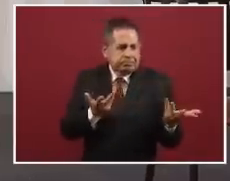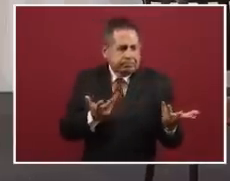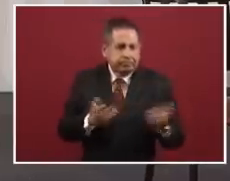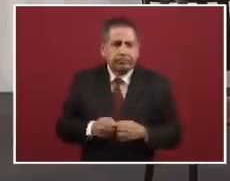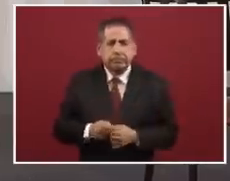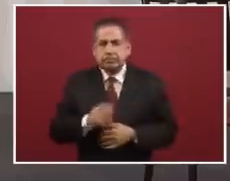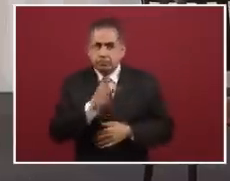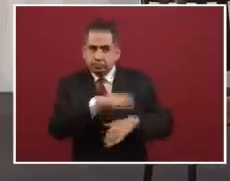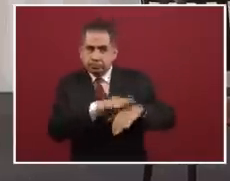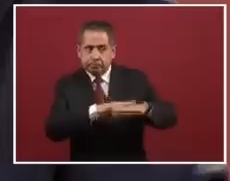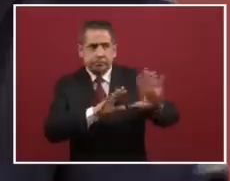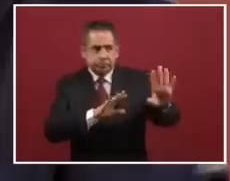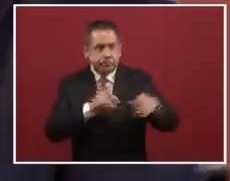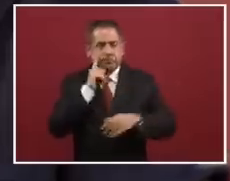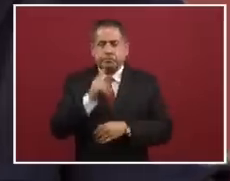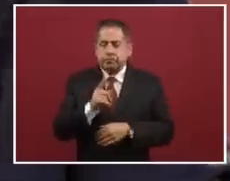comercial